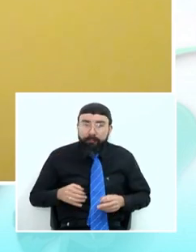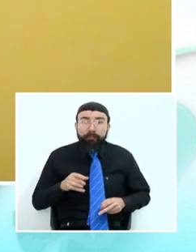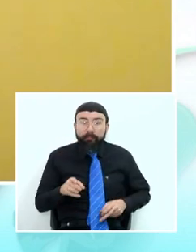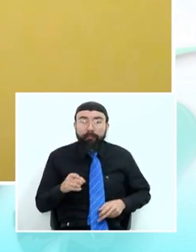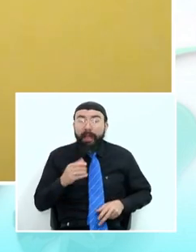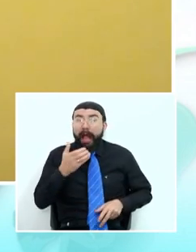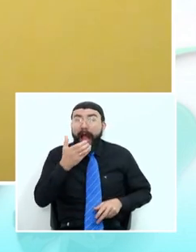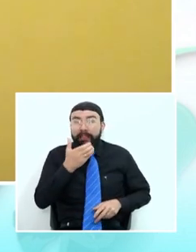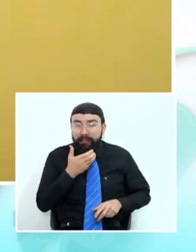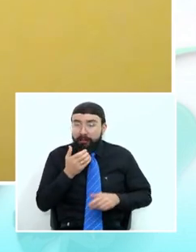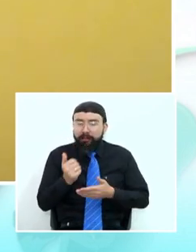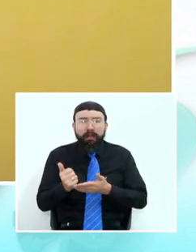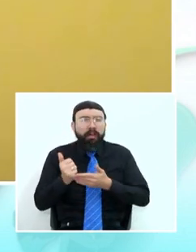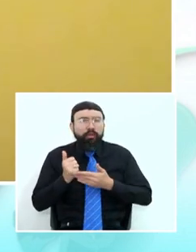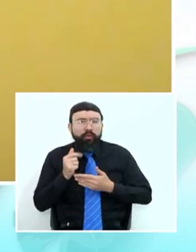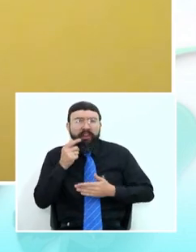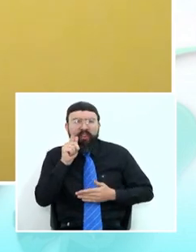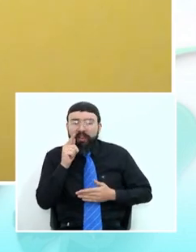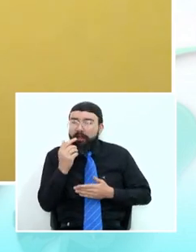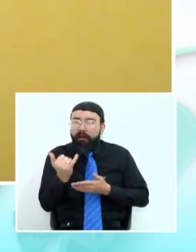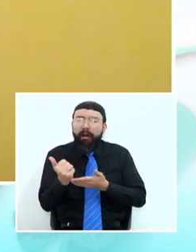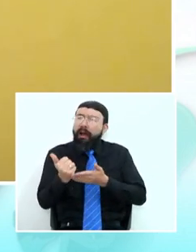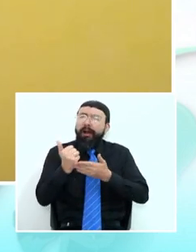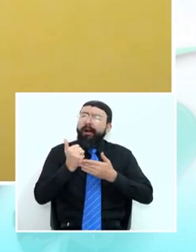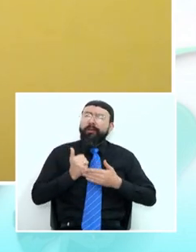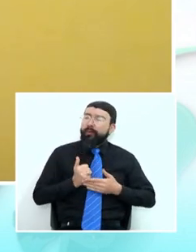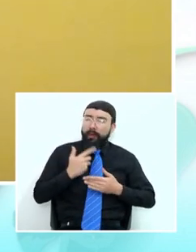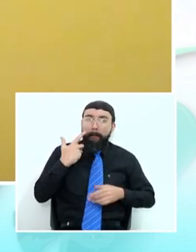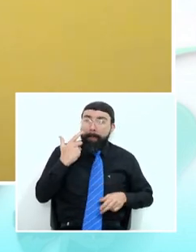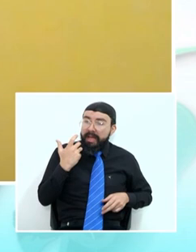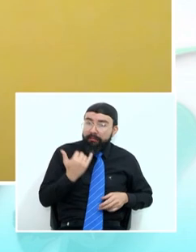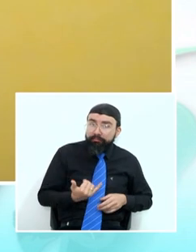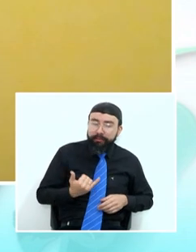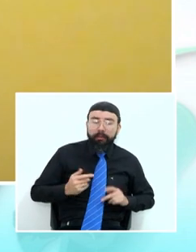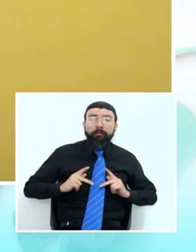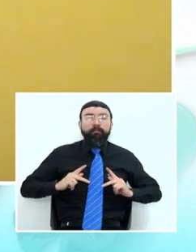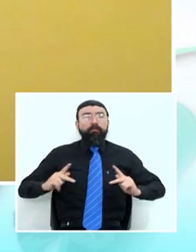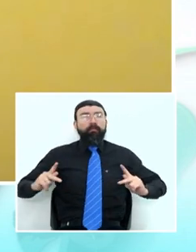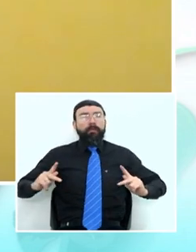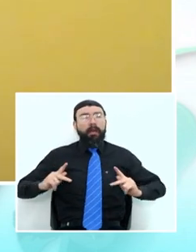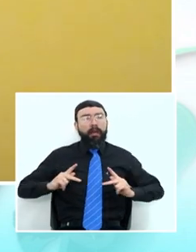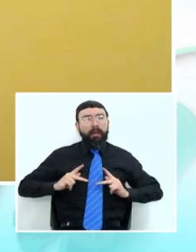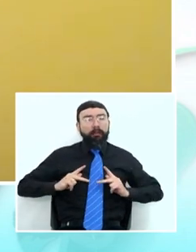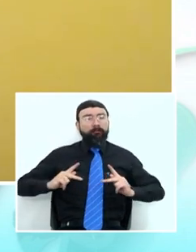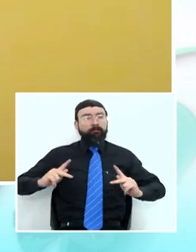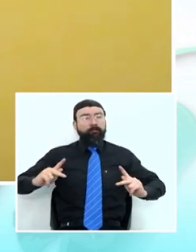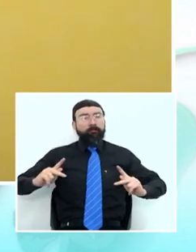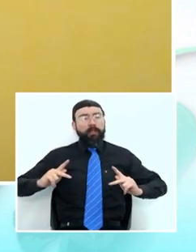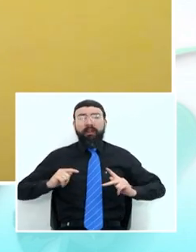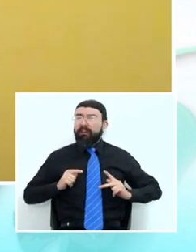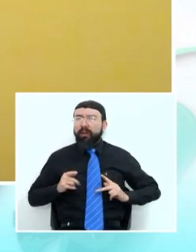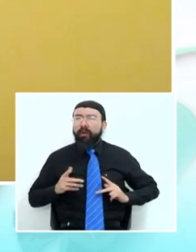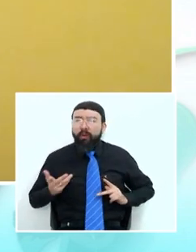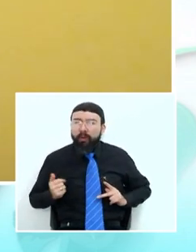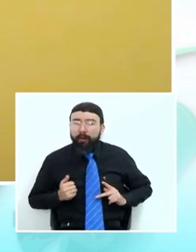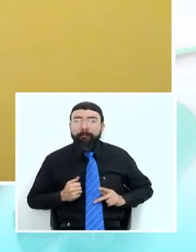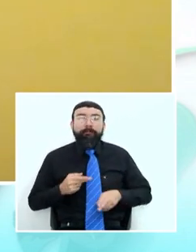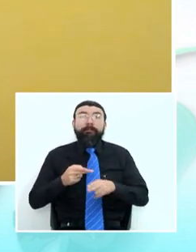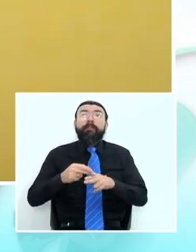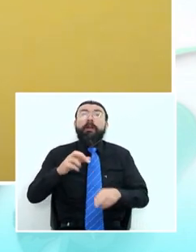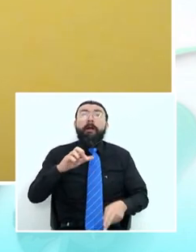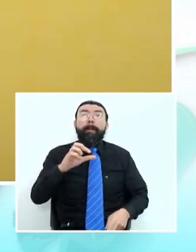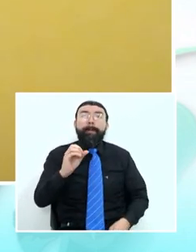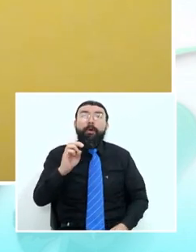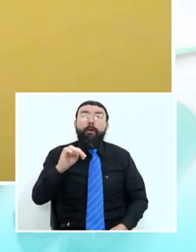a mejorar todo lo que tiene que ver con el pulmón, fundamentalmente, es el pomelo,